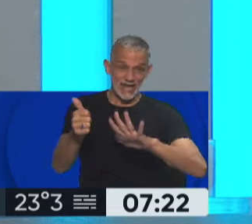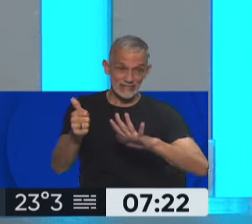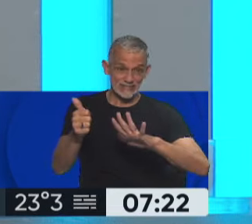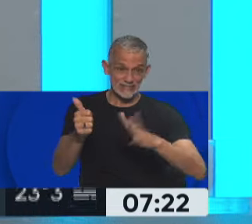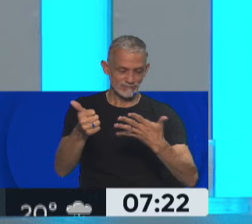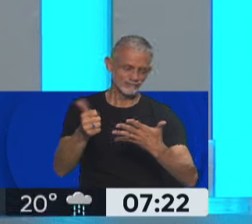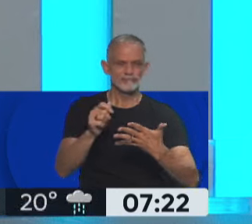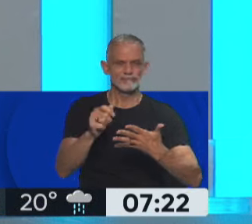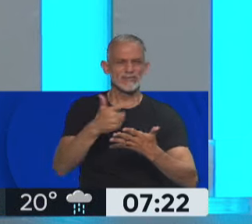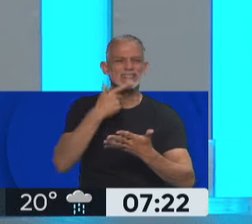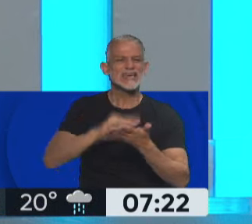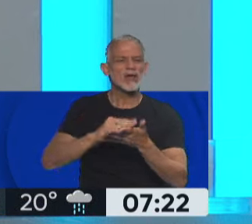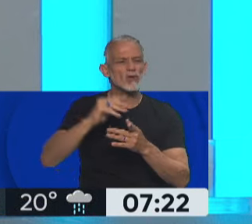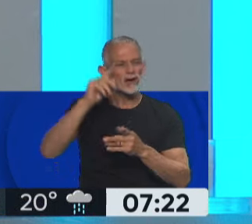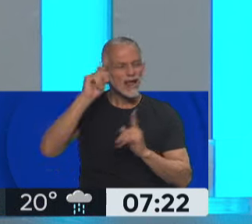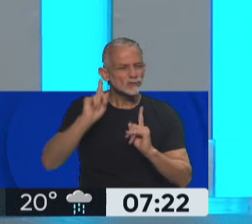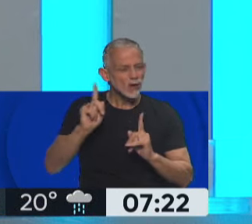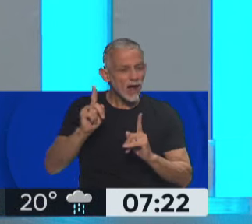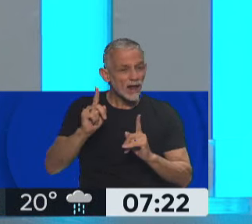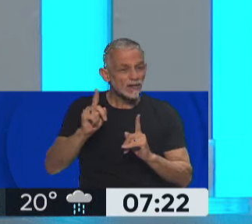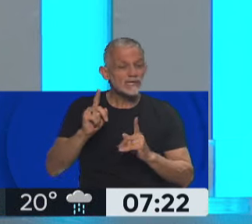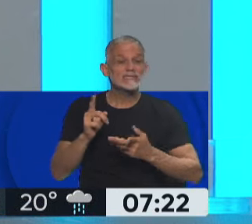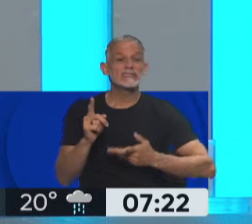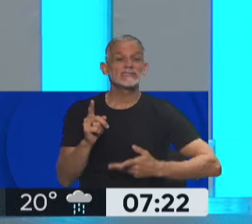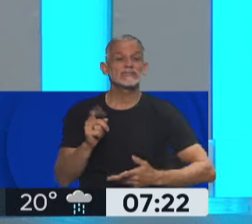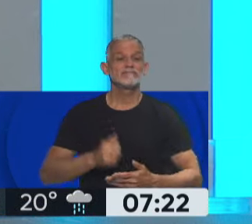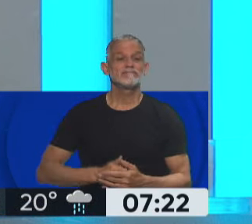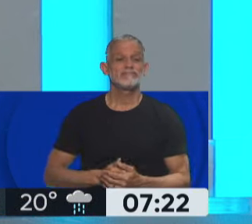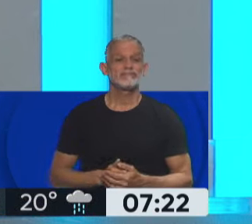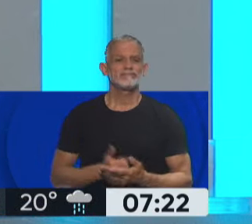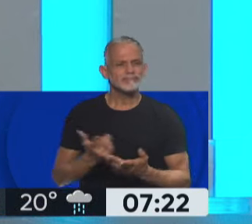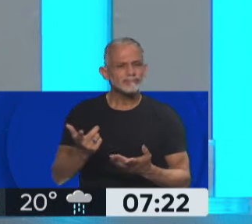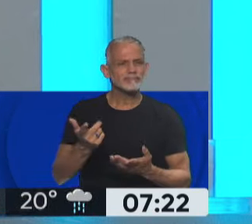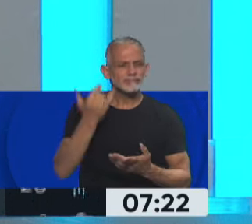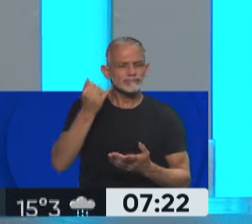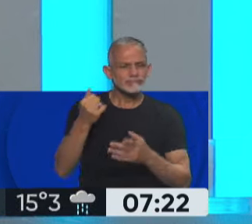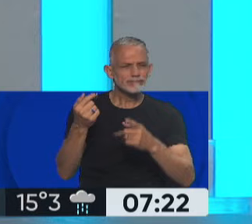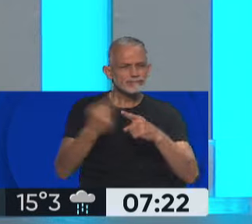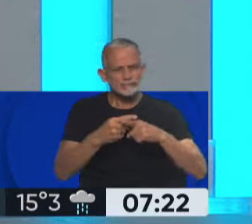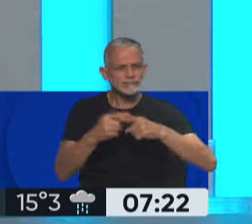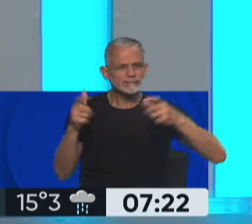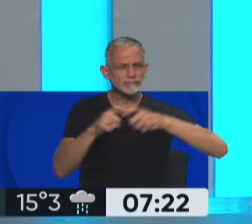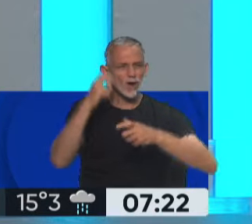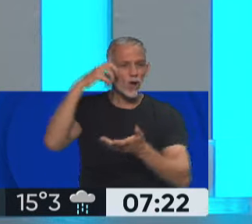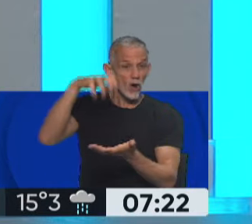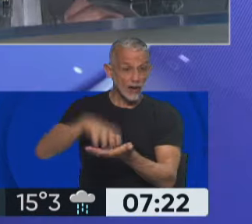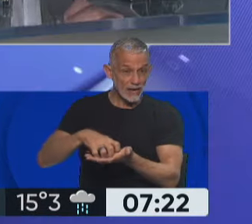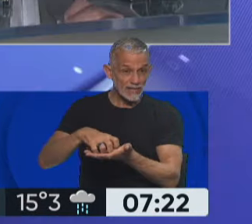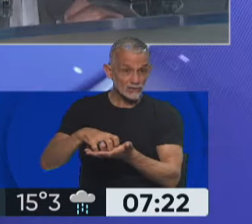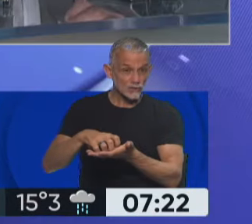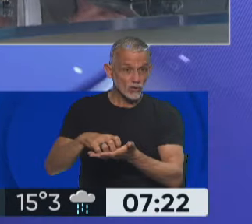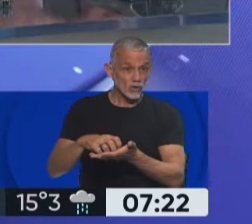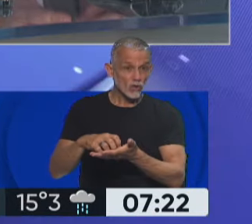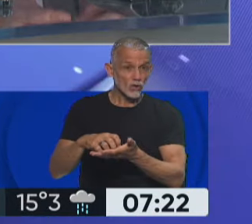legisladores nacionales que eh en varios varias discusiones que ha tenido este Congreso Nacional han